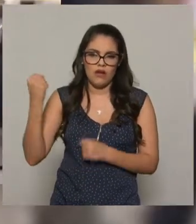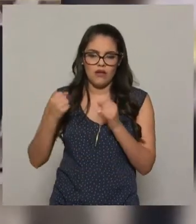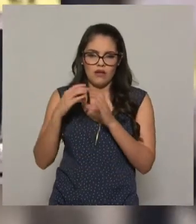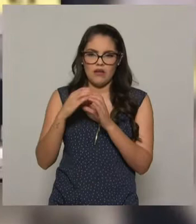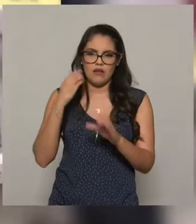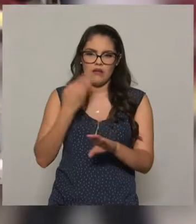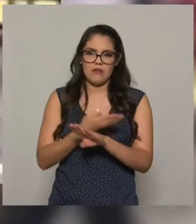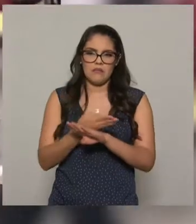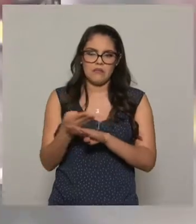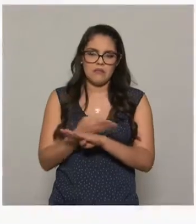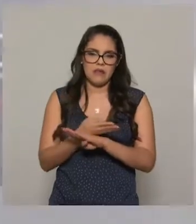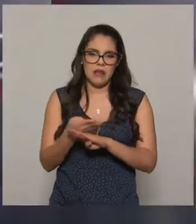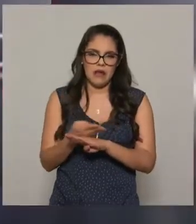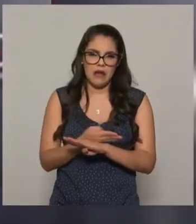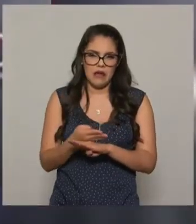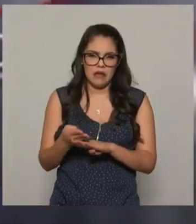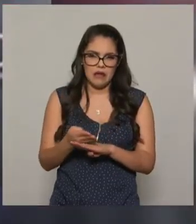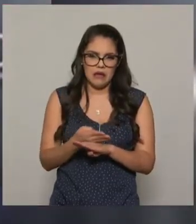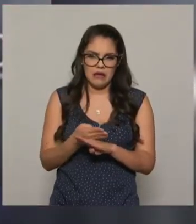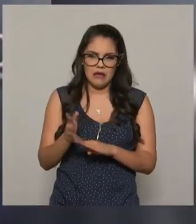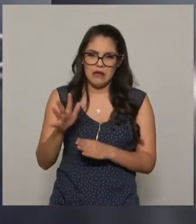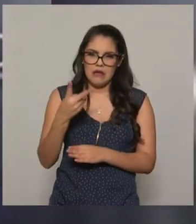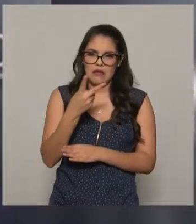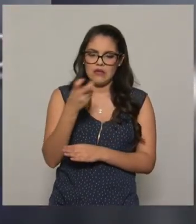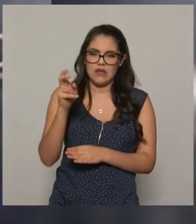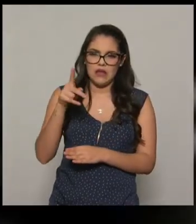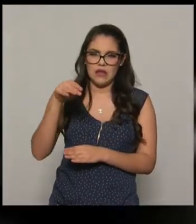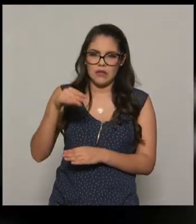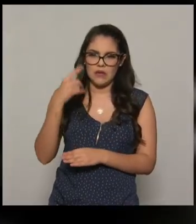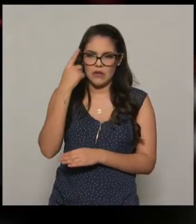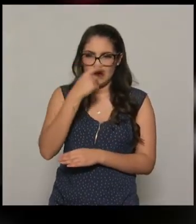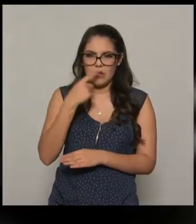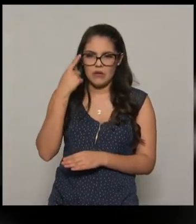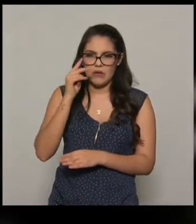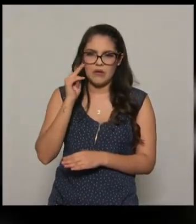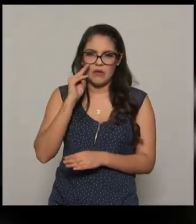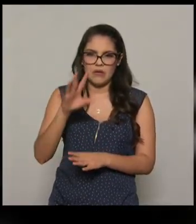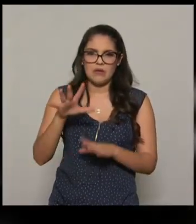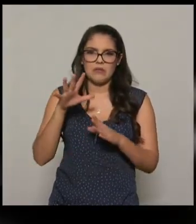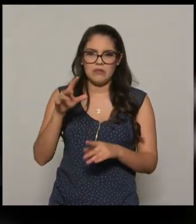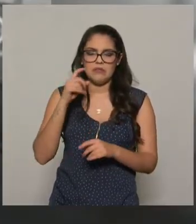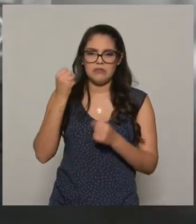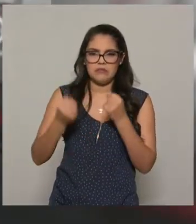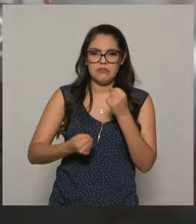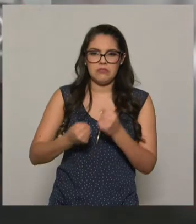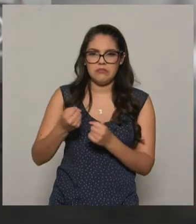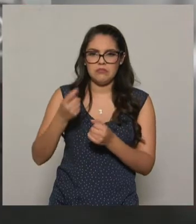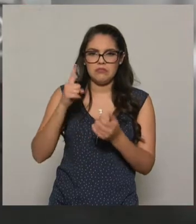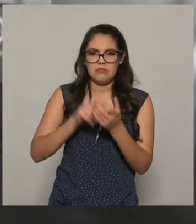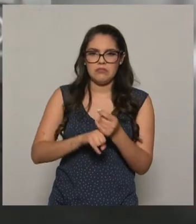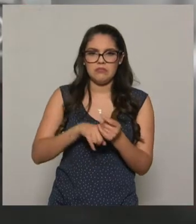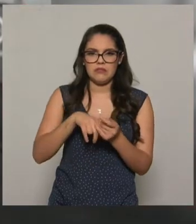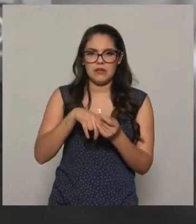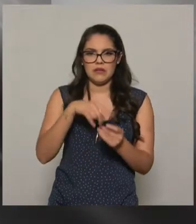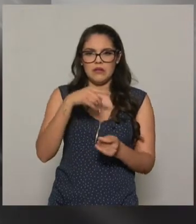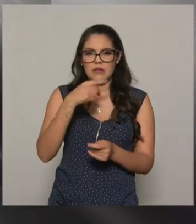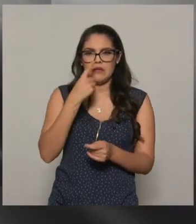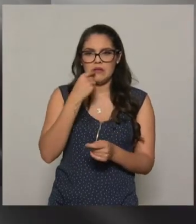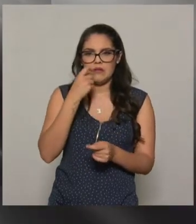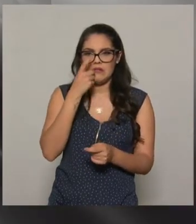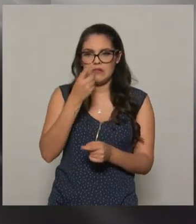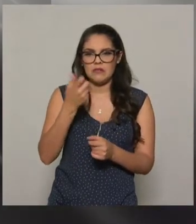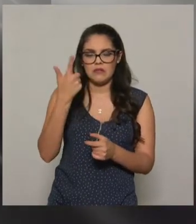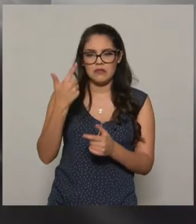camioneta blanca con obviamente 200 kilómetros por hora, proyectó el vehículo y al profesor que estaba detenido esperando un alto a las 7 de la